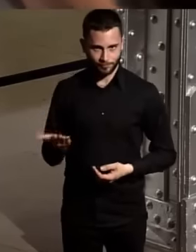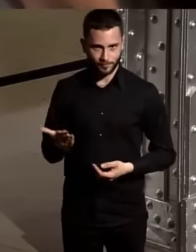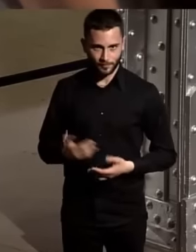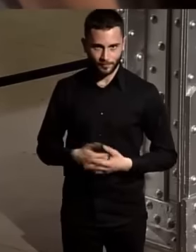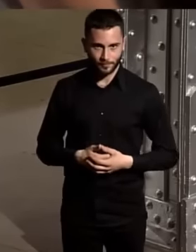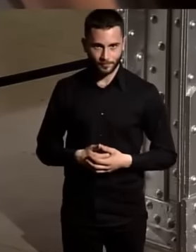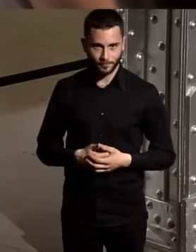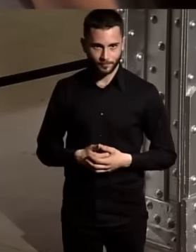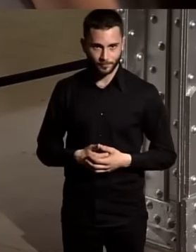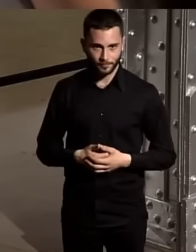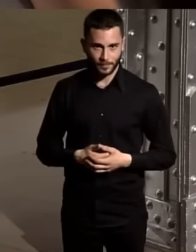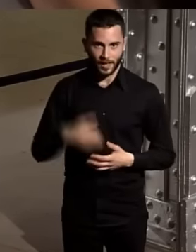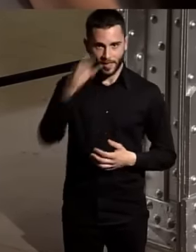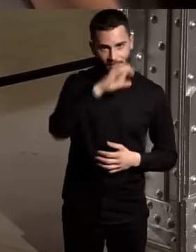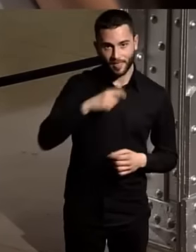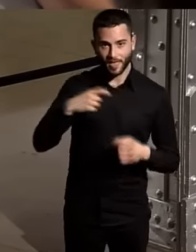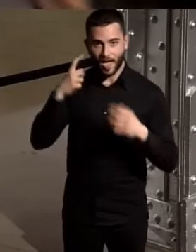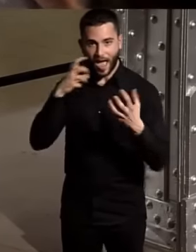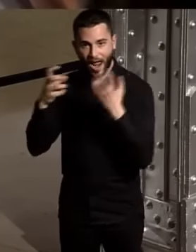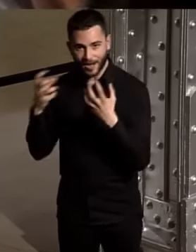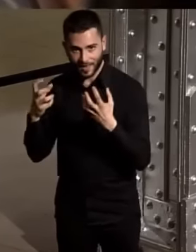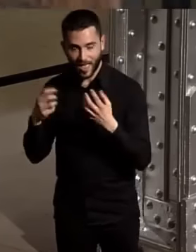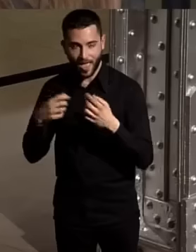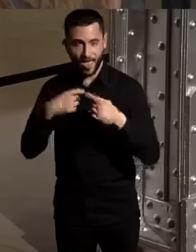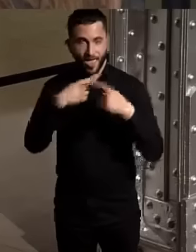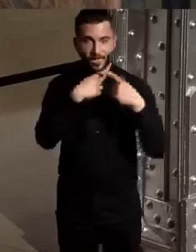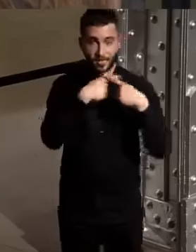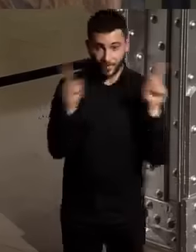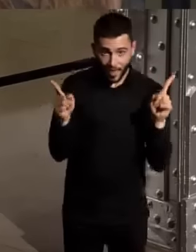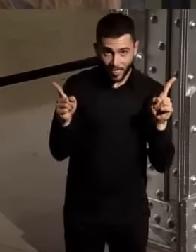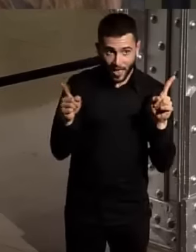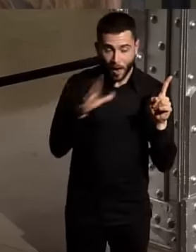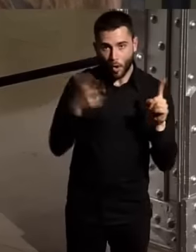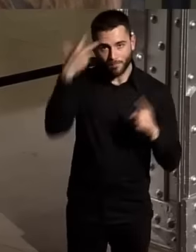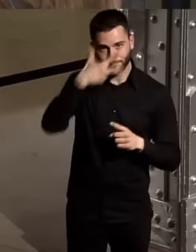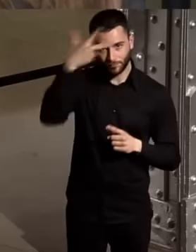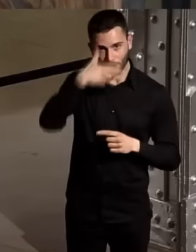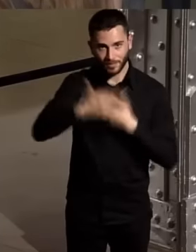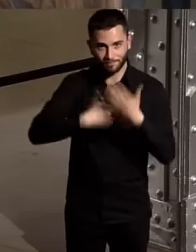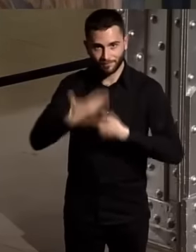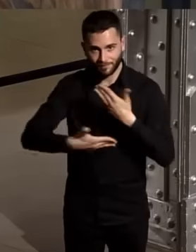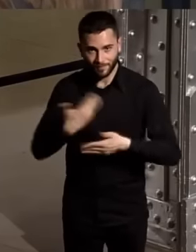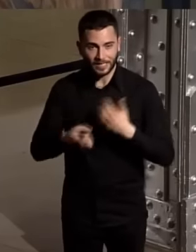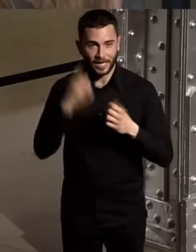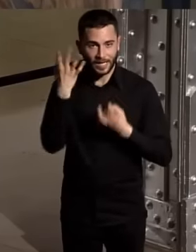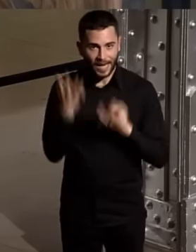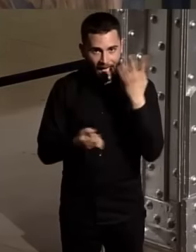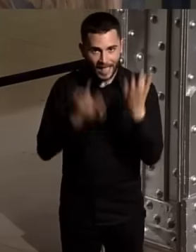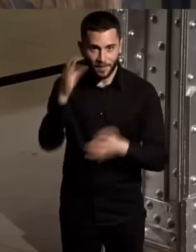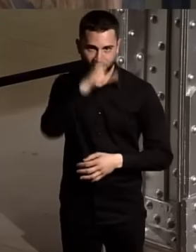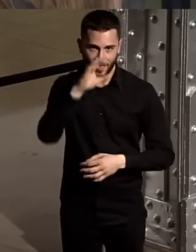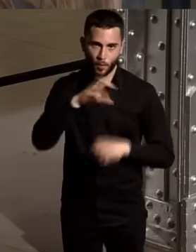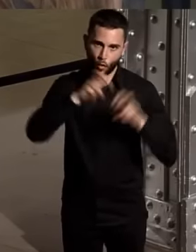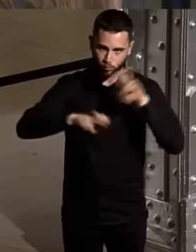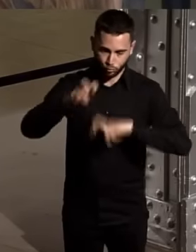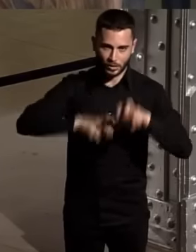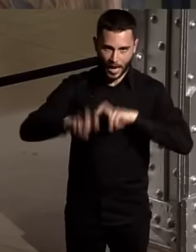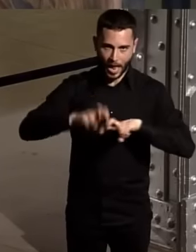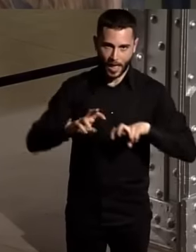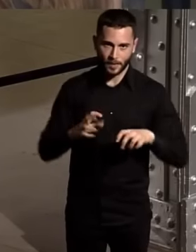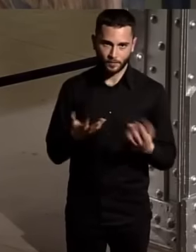veeren ci arte porque laase de hies Yo creo que el científico sí que la la busca y hay una gran